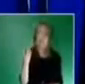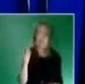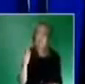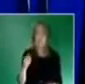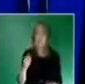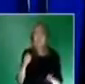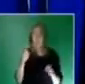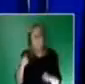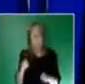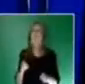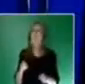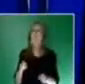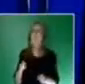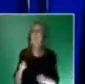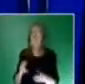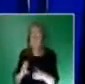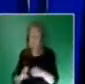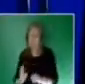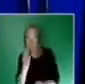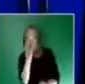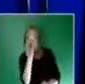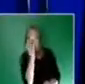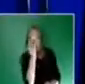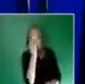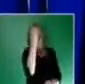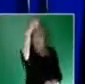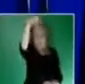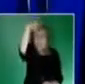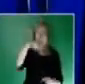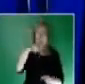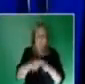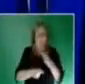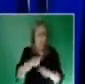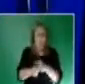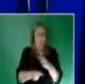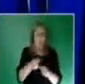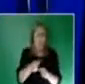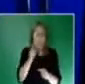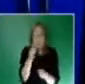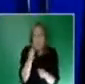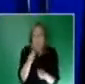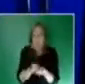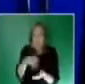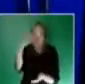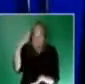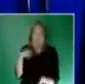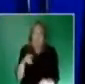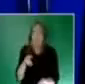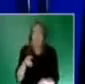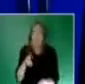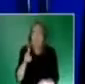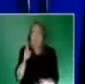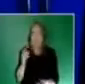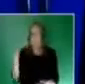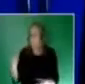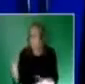y tire y estamos en un círculo vicioso estos son problemas de carácter político que nos